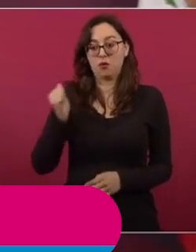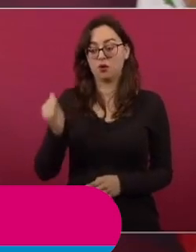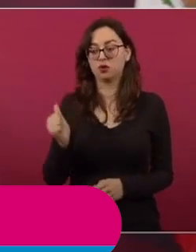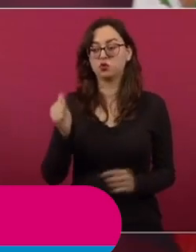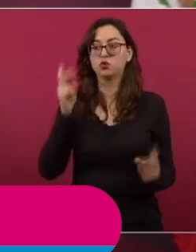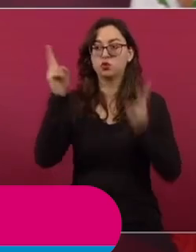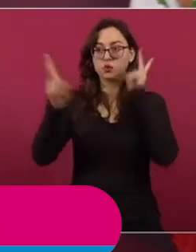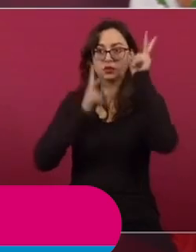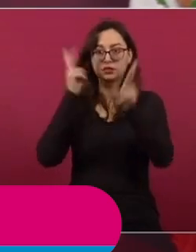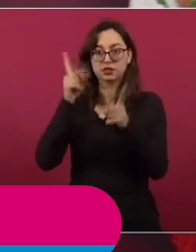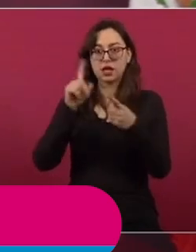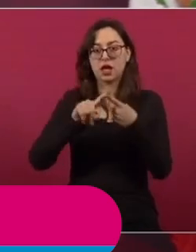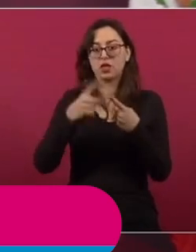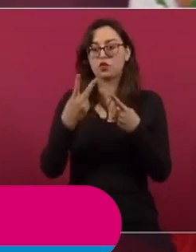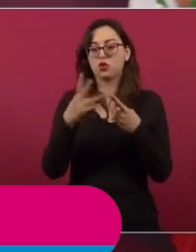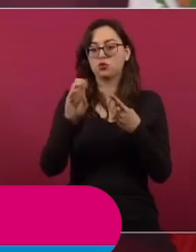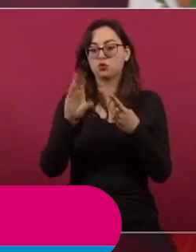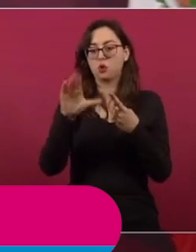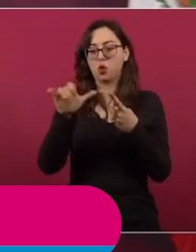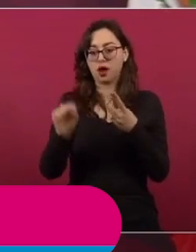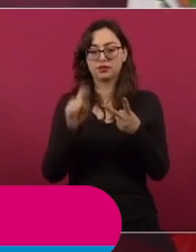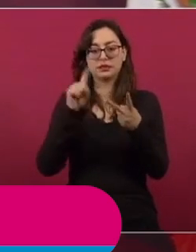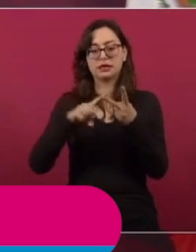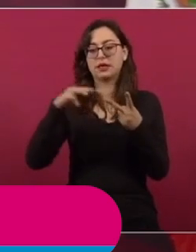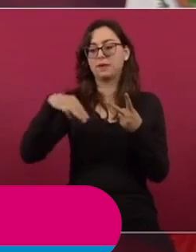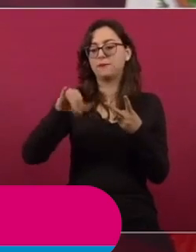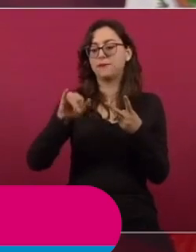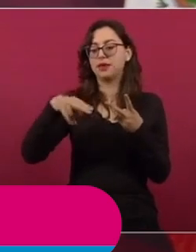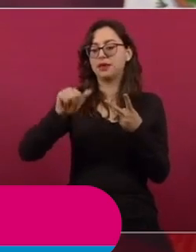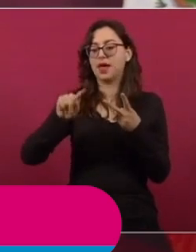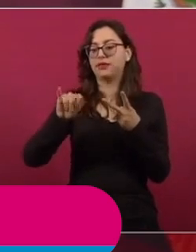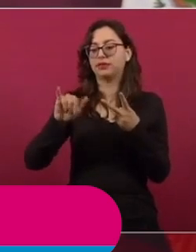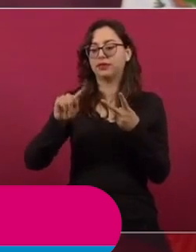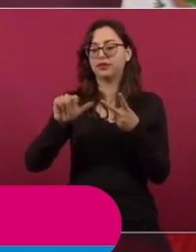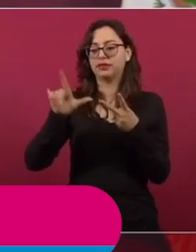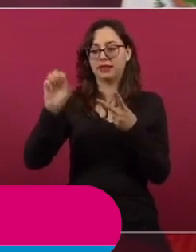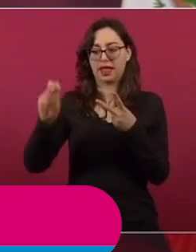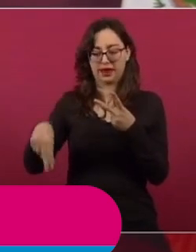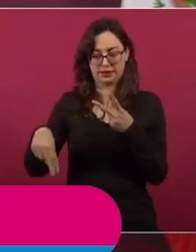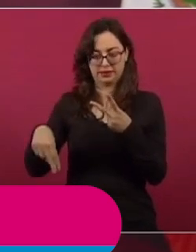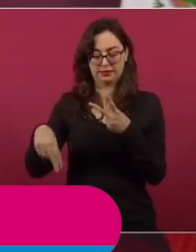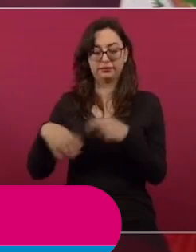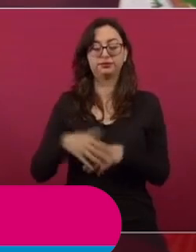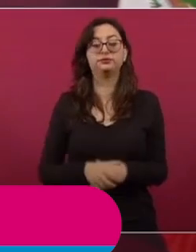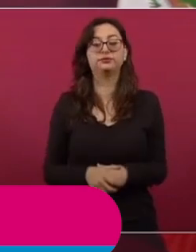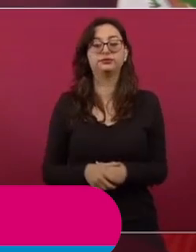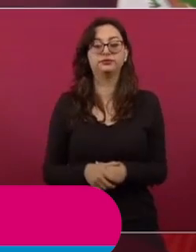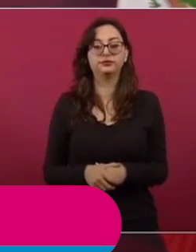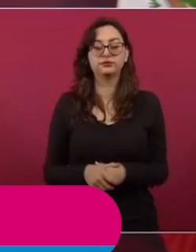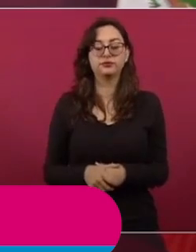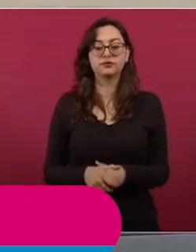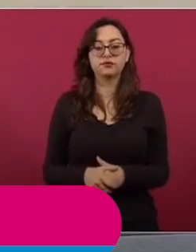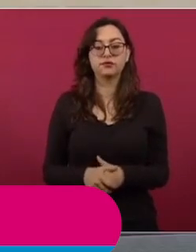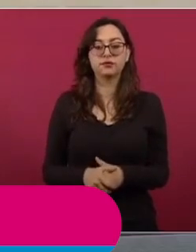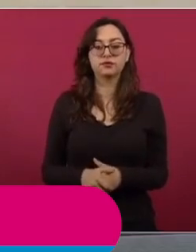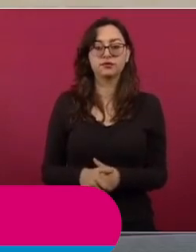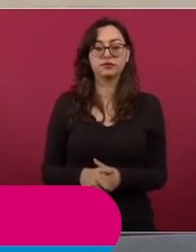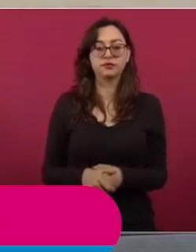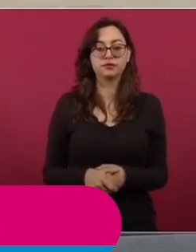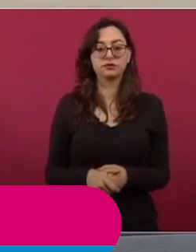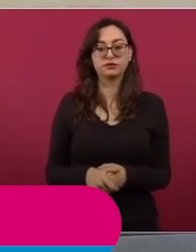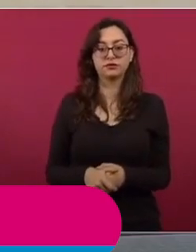bocas y Minatitlán el viernes y el sábado Que bueno que